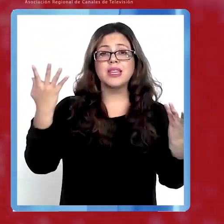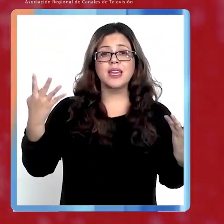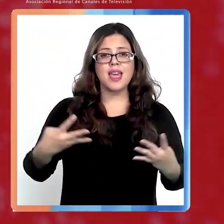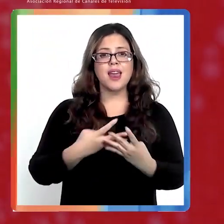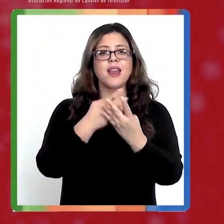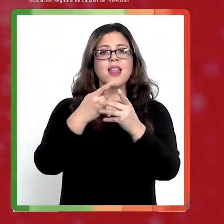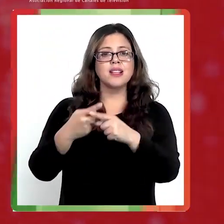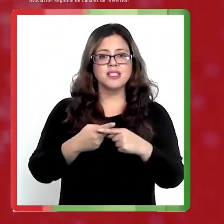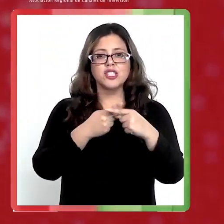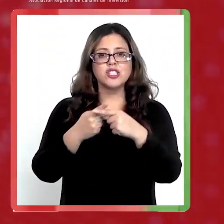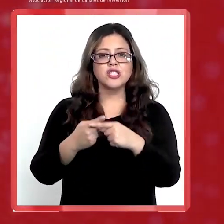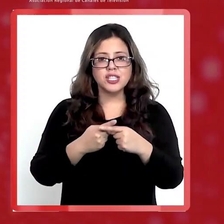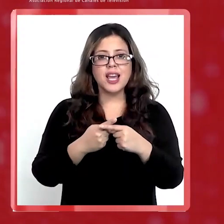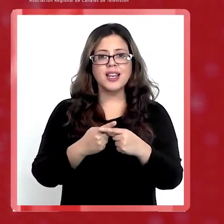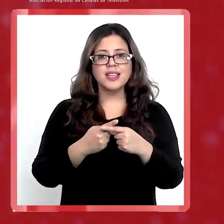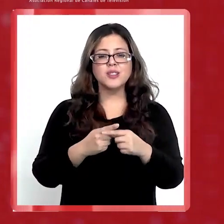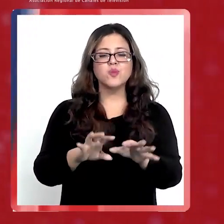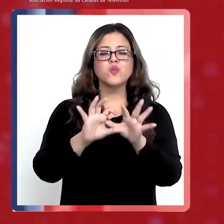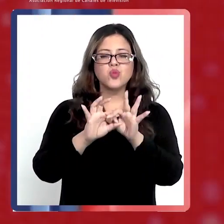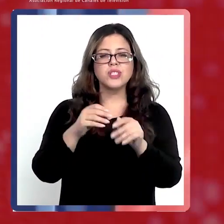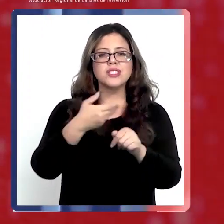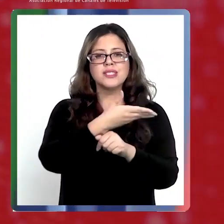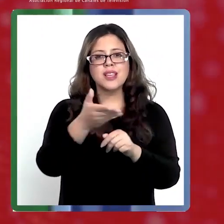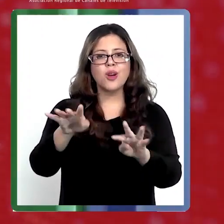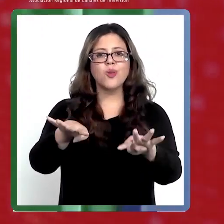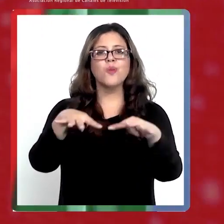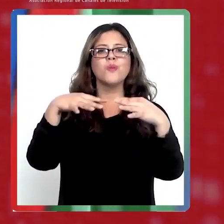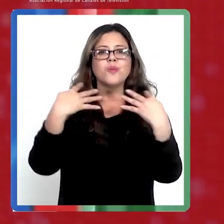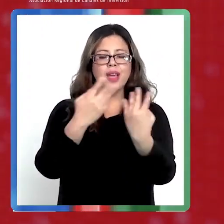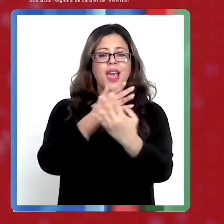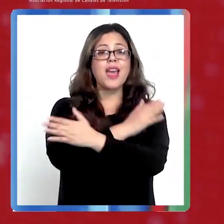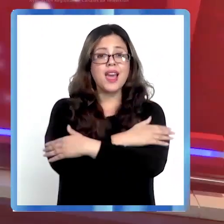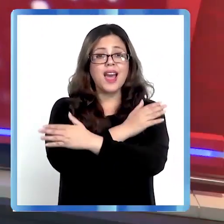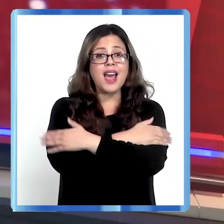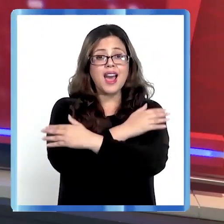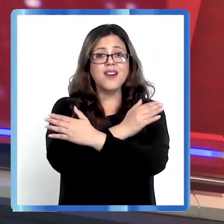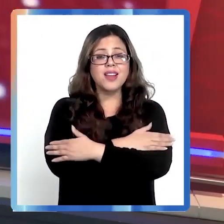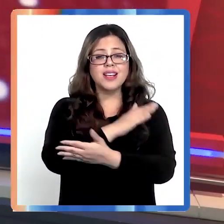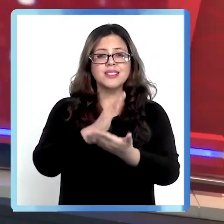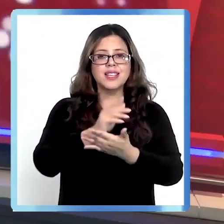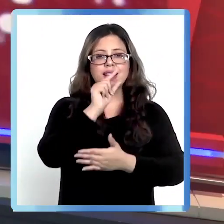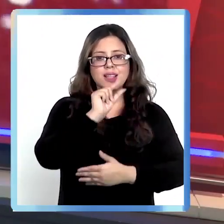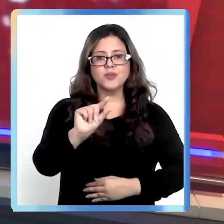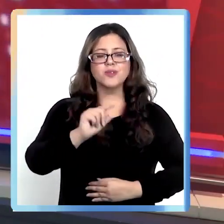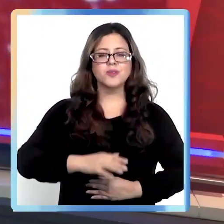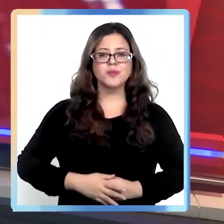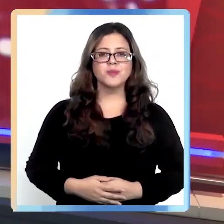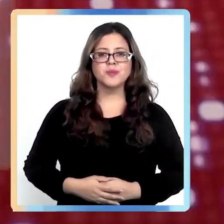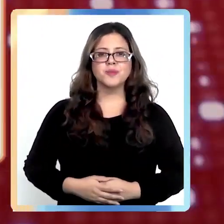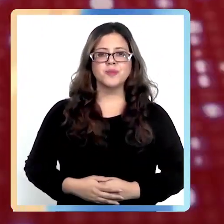www.portavoznoticias.cl y también en las redes sociales. Como siempre, muchísimas gracias por acompañarnos. Un abrazo grande y hasta pronto.